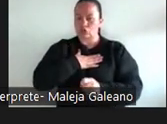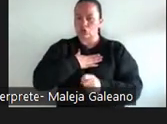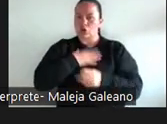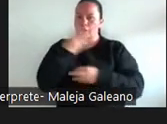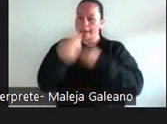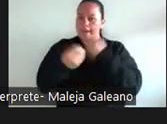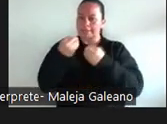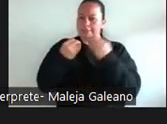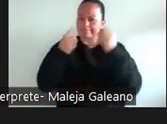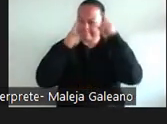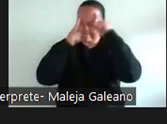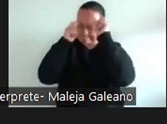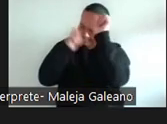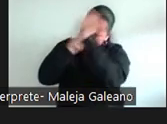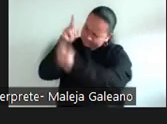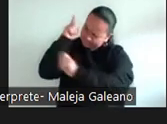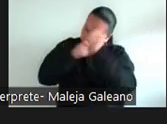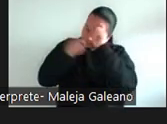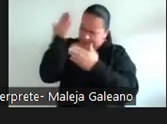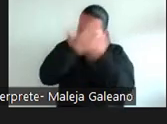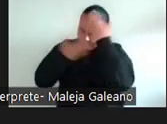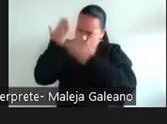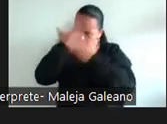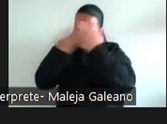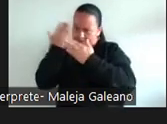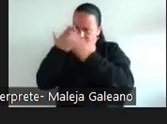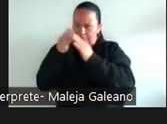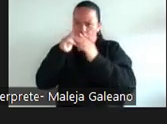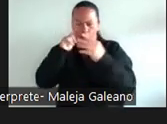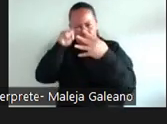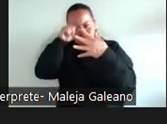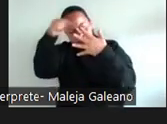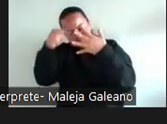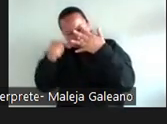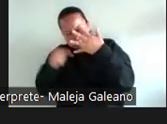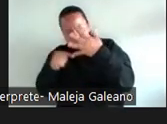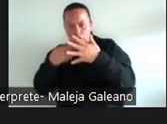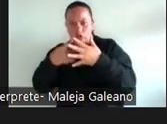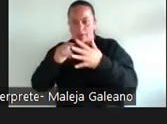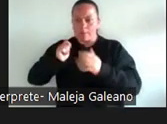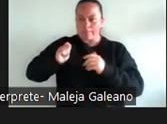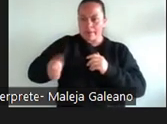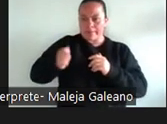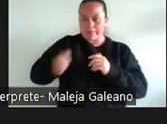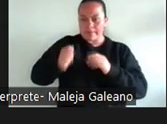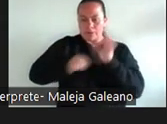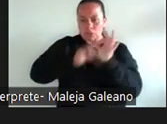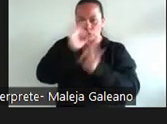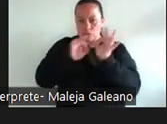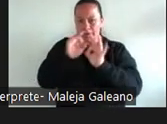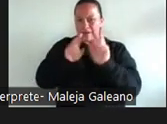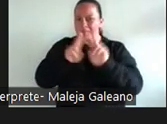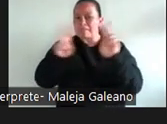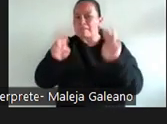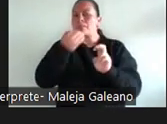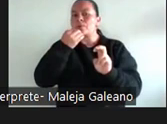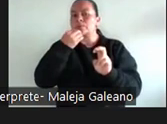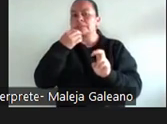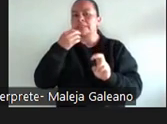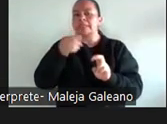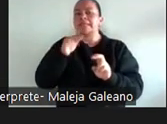revisión muy detallada de lo que dice la corte sobre el cuidado Entonces por ejemplo en la sentencia